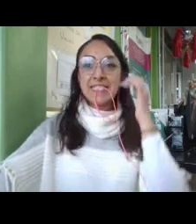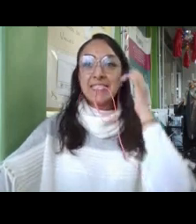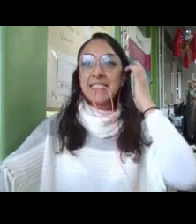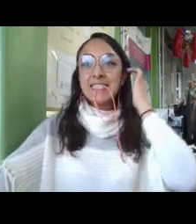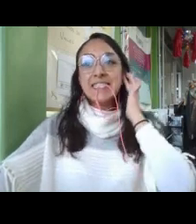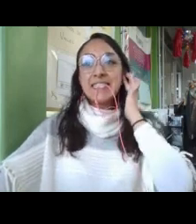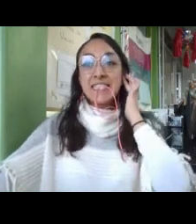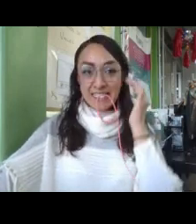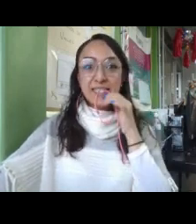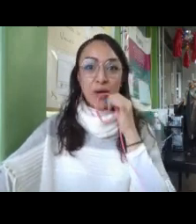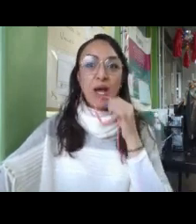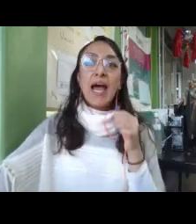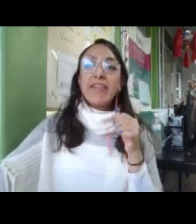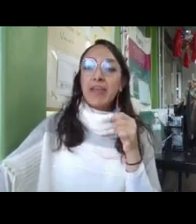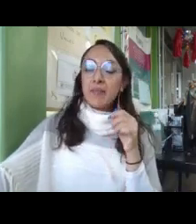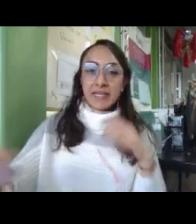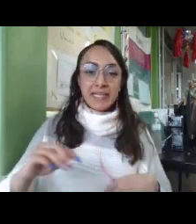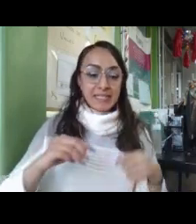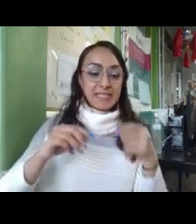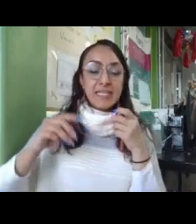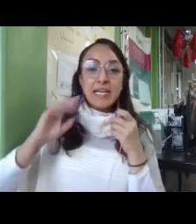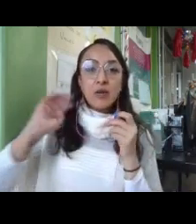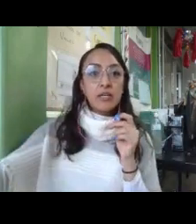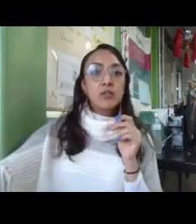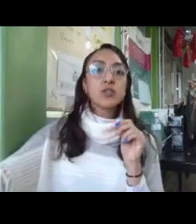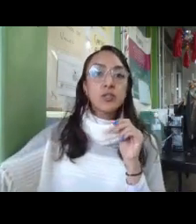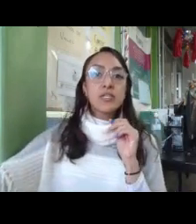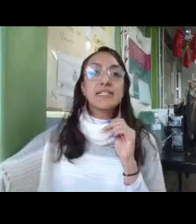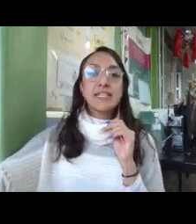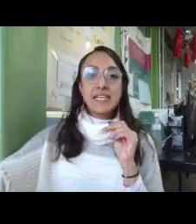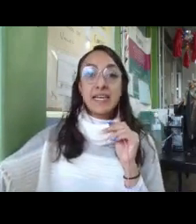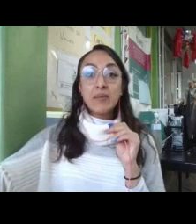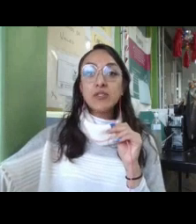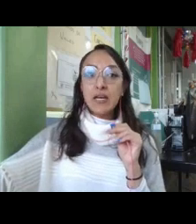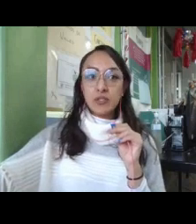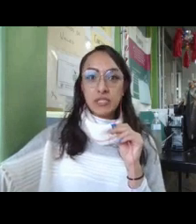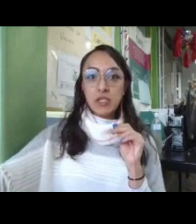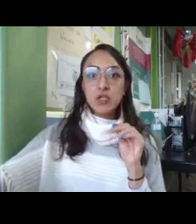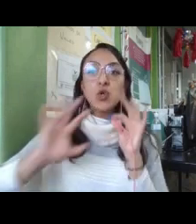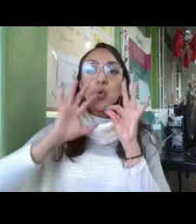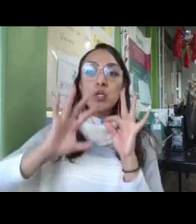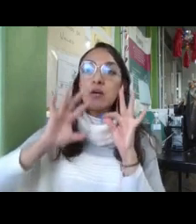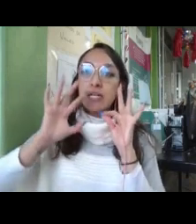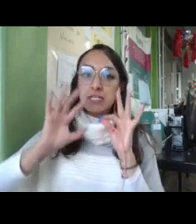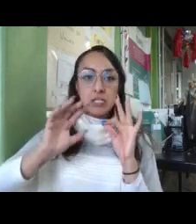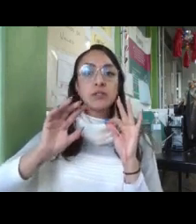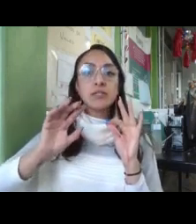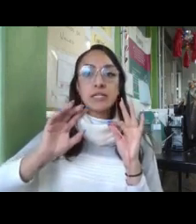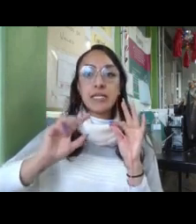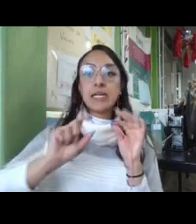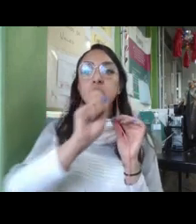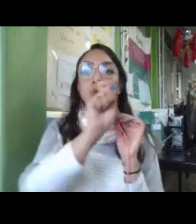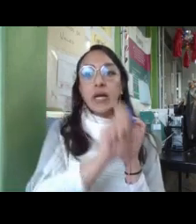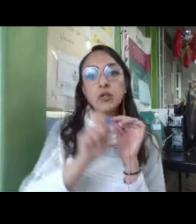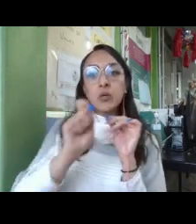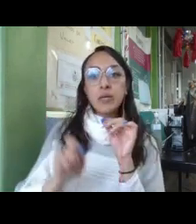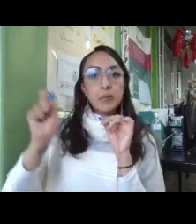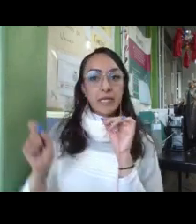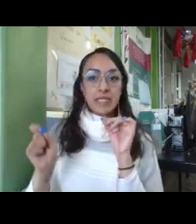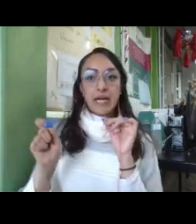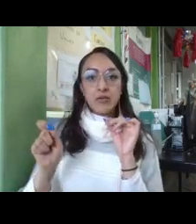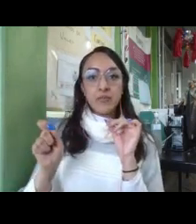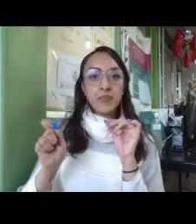predicado. exacto. De manera sencilla, lo que nosotros les enseñamos a los niños, una oración tiene